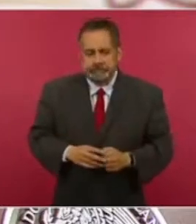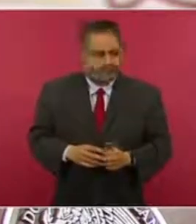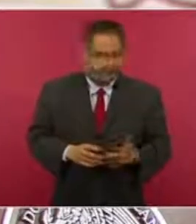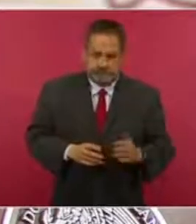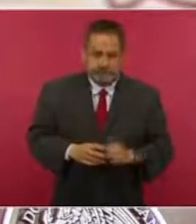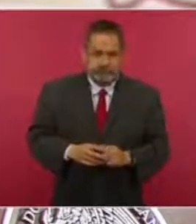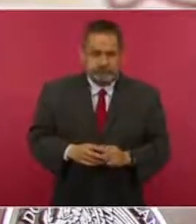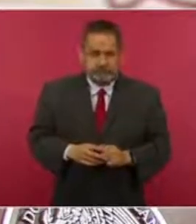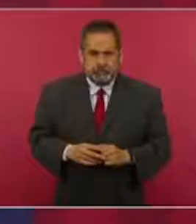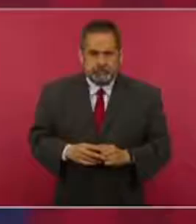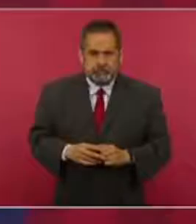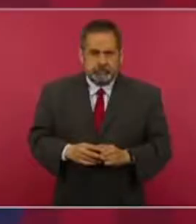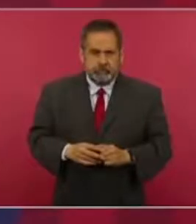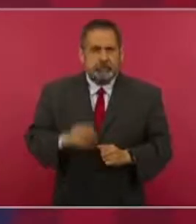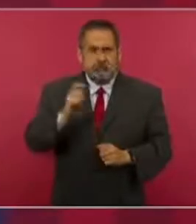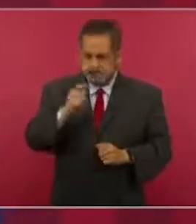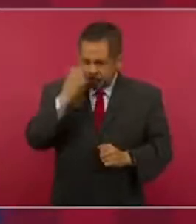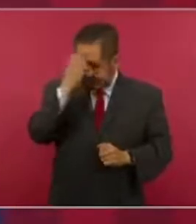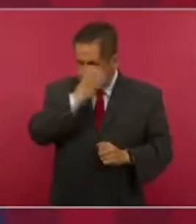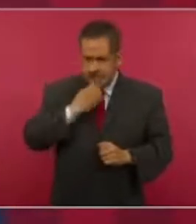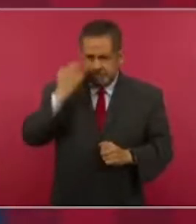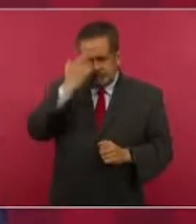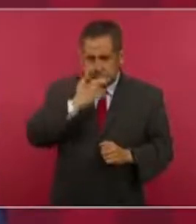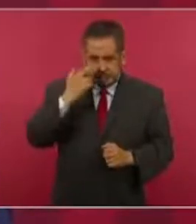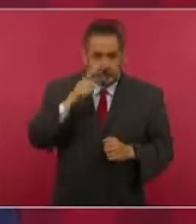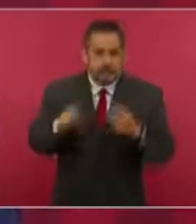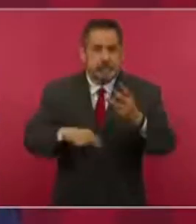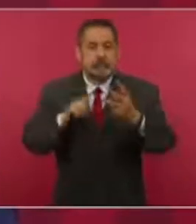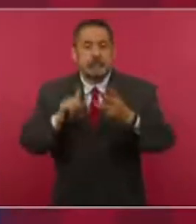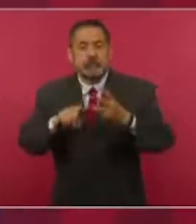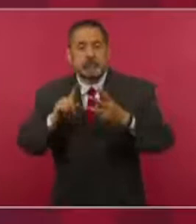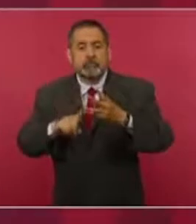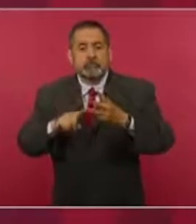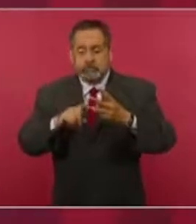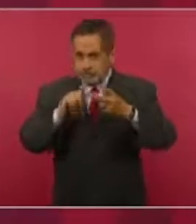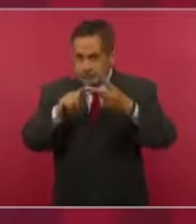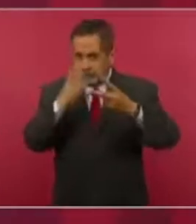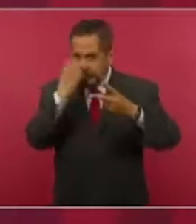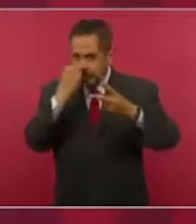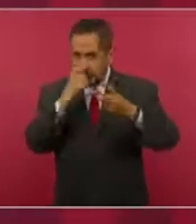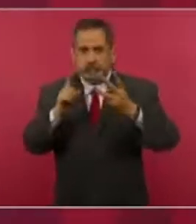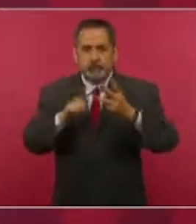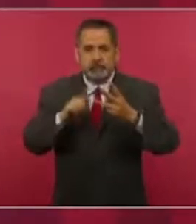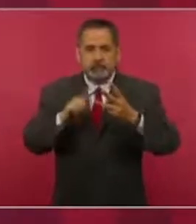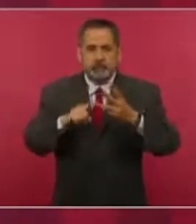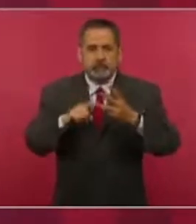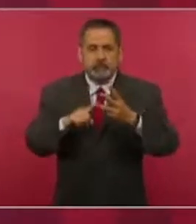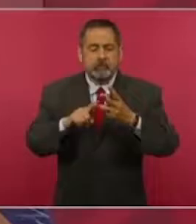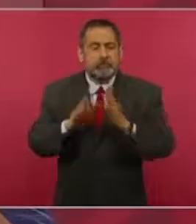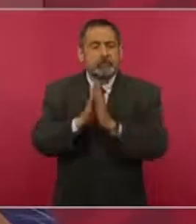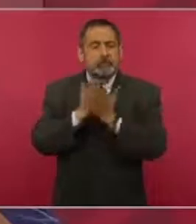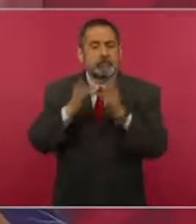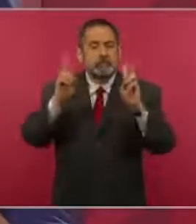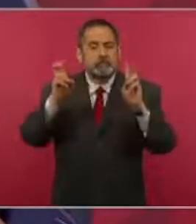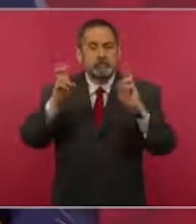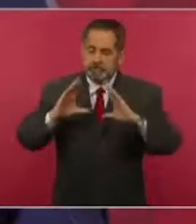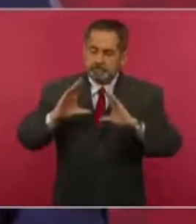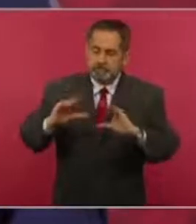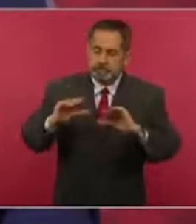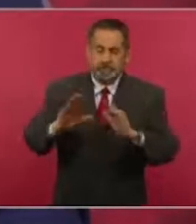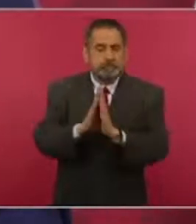Entonces, estamos revisando. Bueno, segundo, escuelas. Tercero, contenidos de los